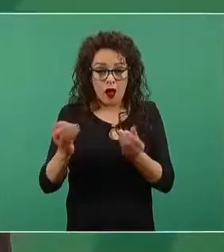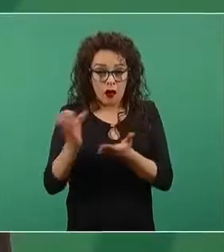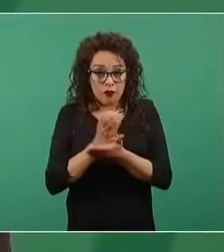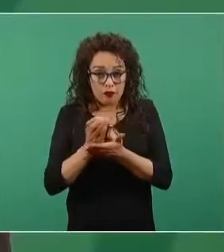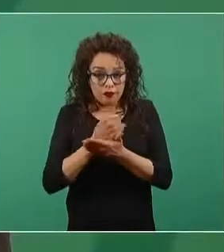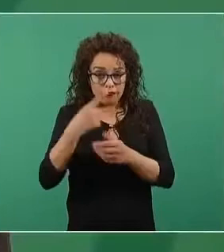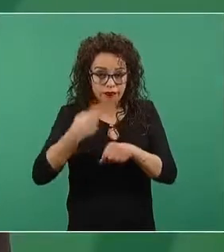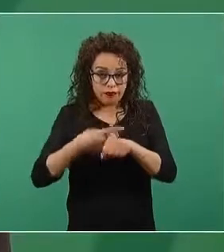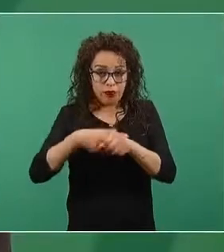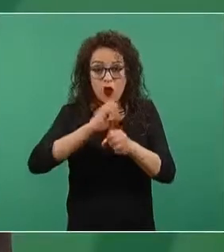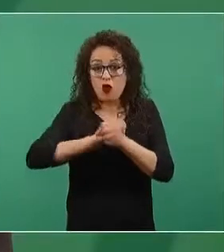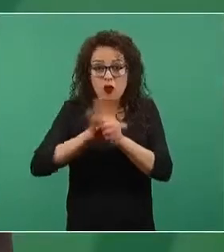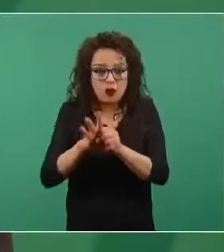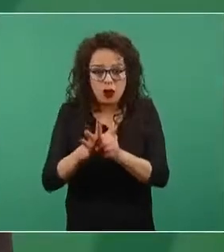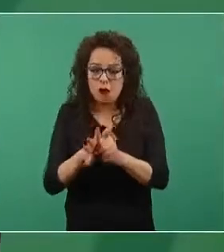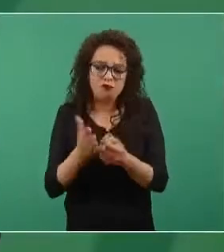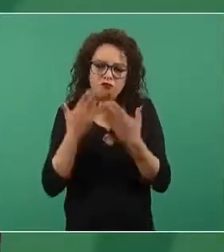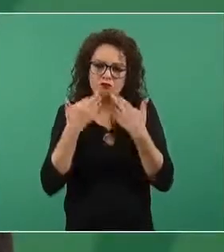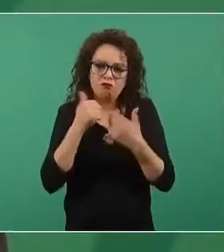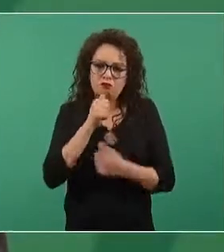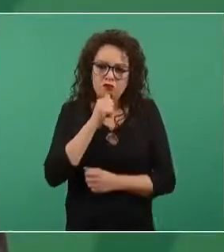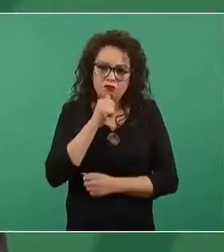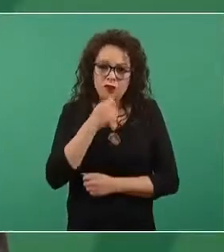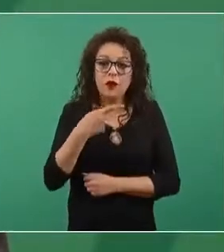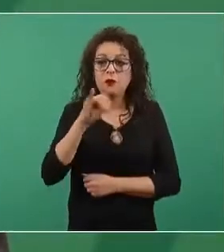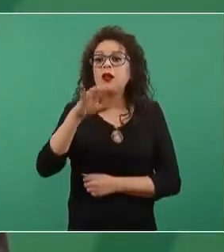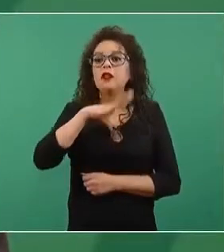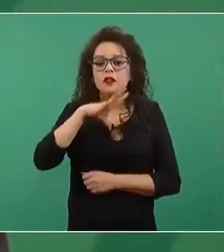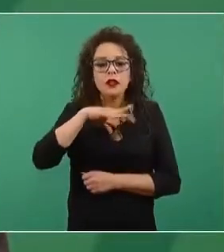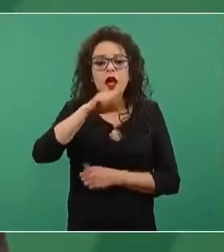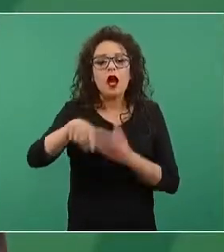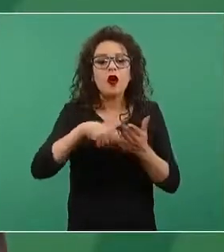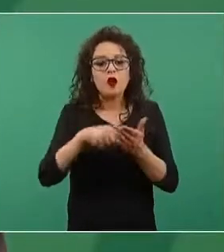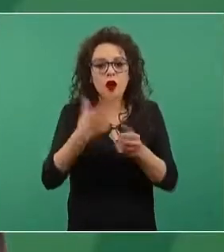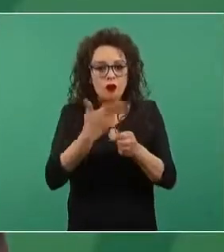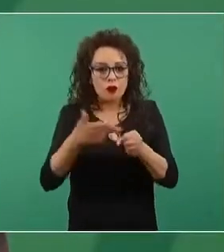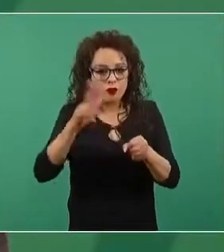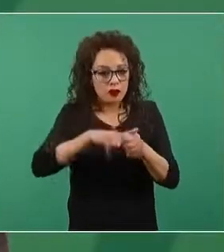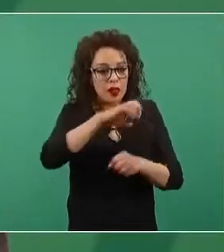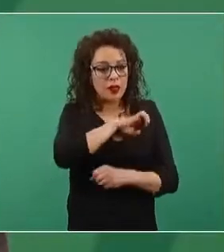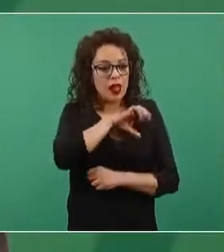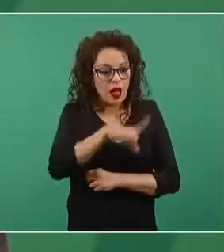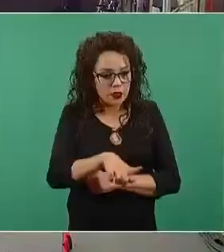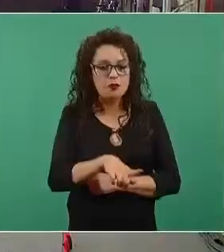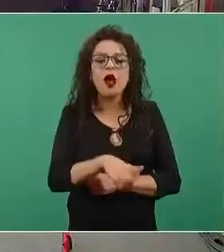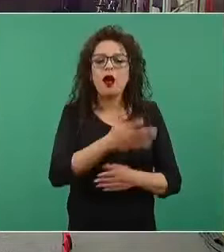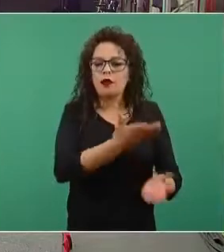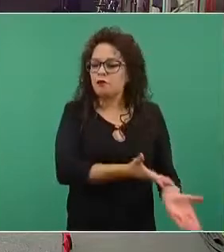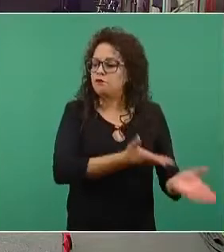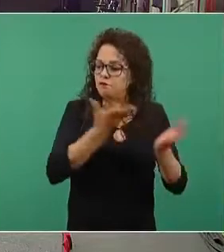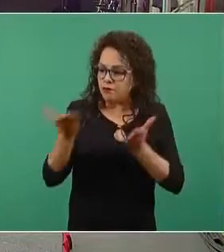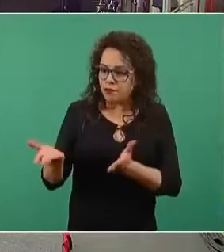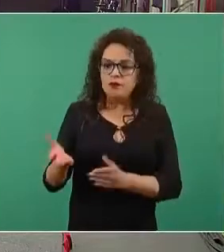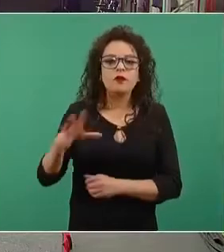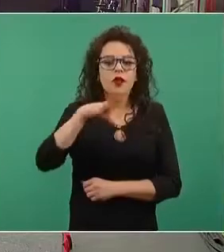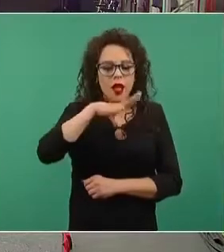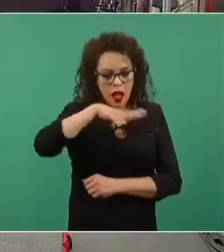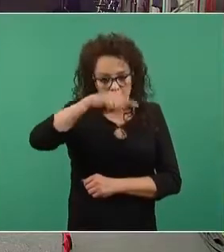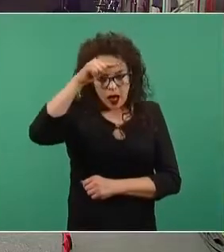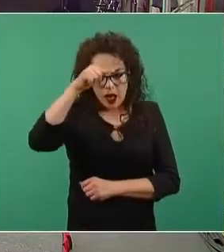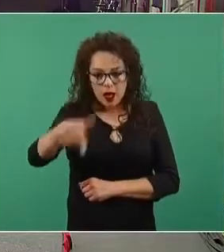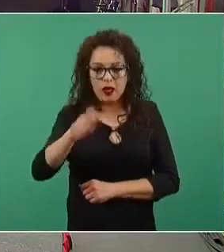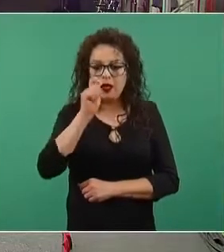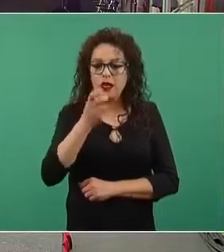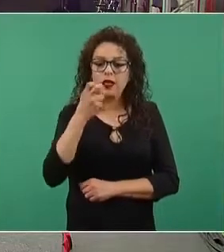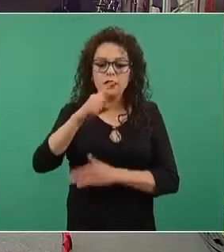de atención médica desde las unidades médicas que reciben a esta población los tienen identificados desde nivel unidad